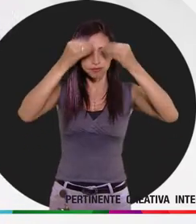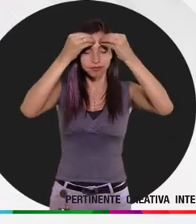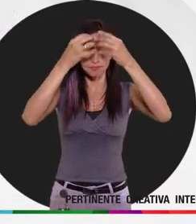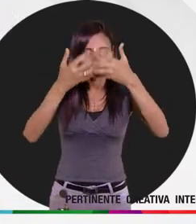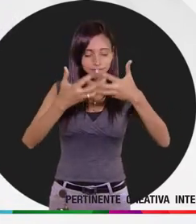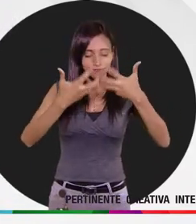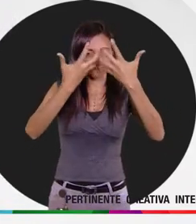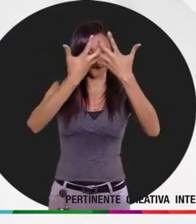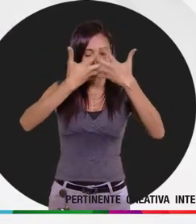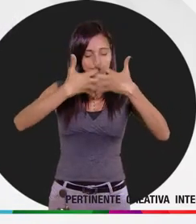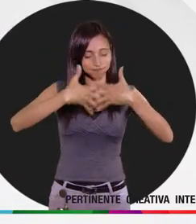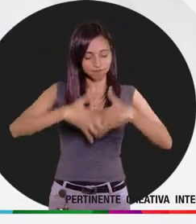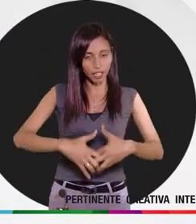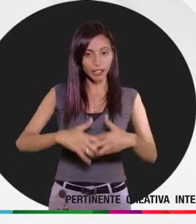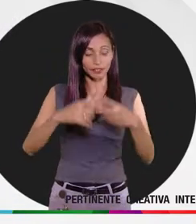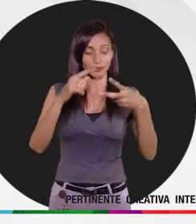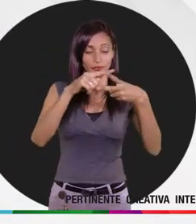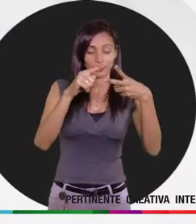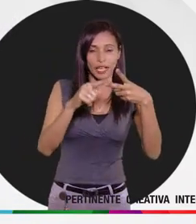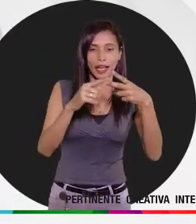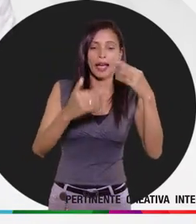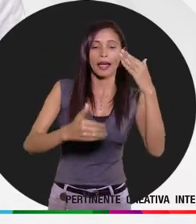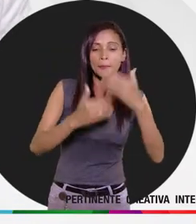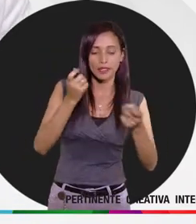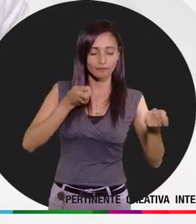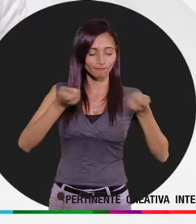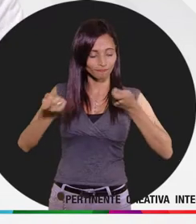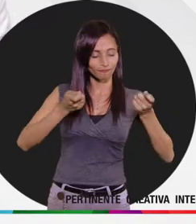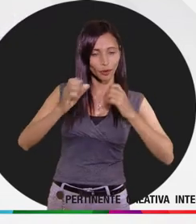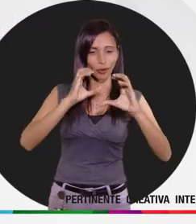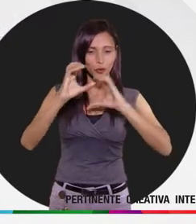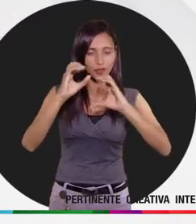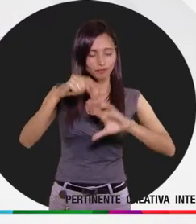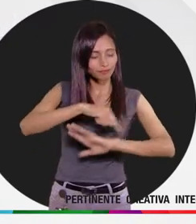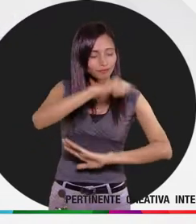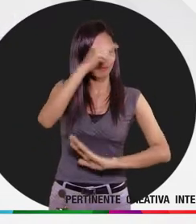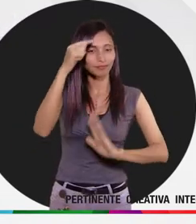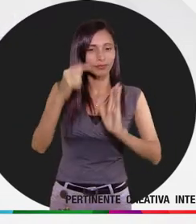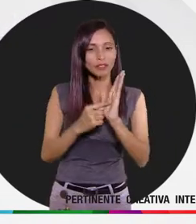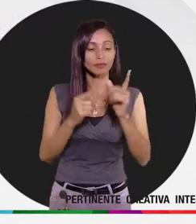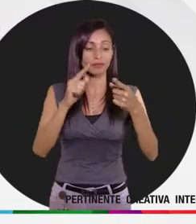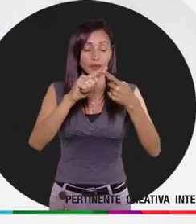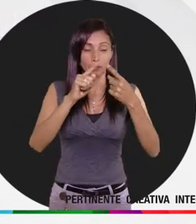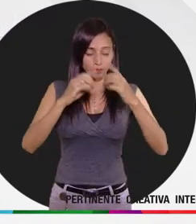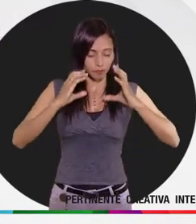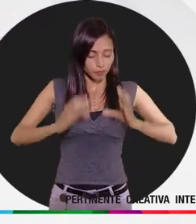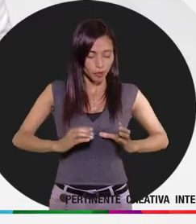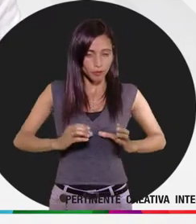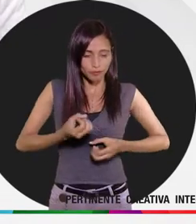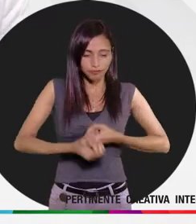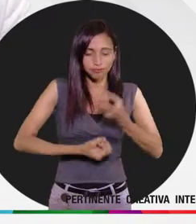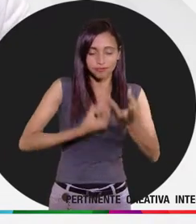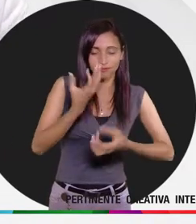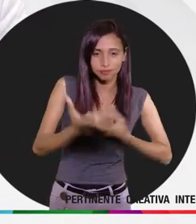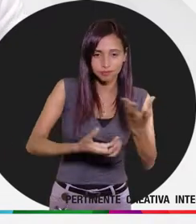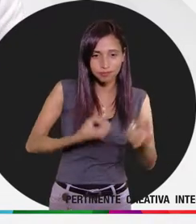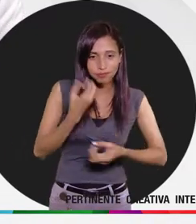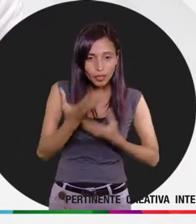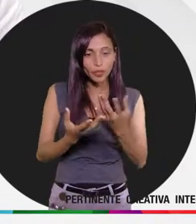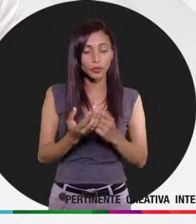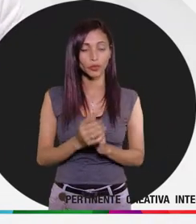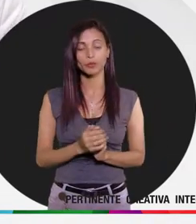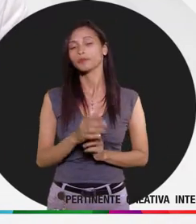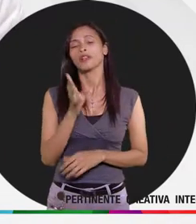representativos. Con estos dos espacios empezamos a manejar la comunicación asertiva de una manera más integral. Primero, reconociendo el cuerpo como